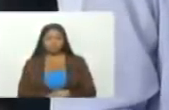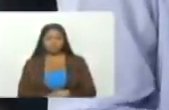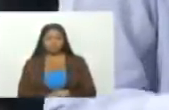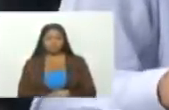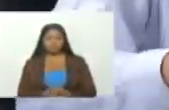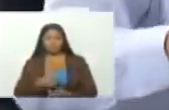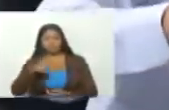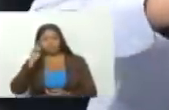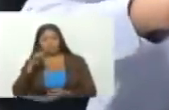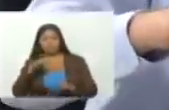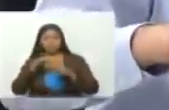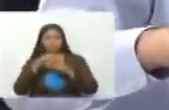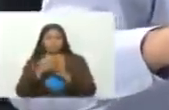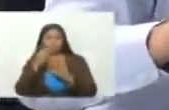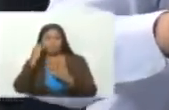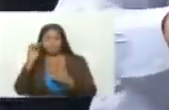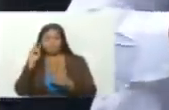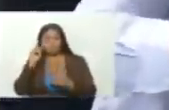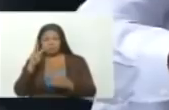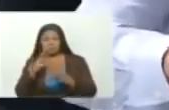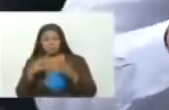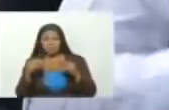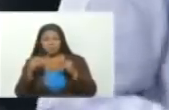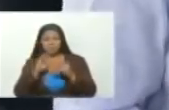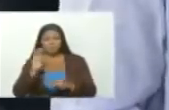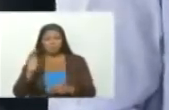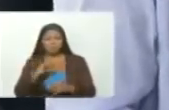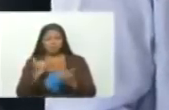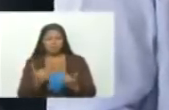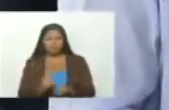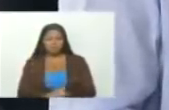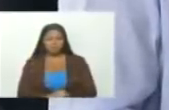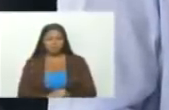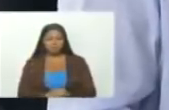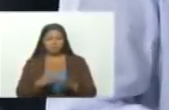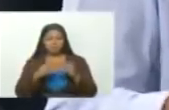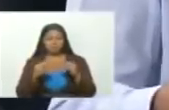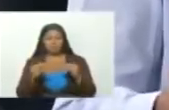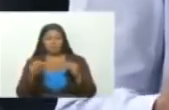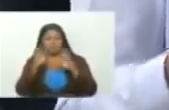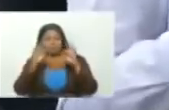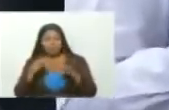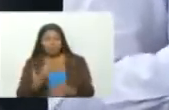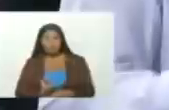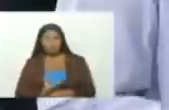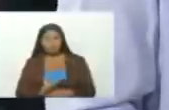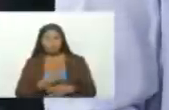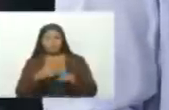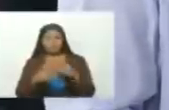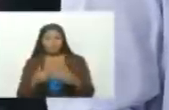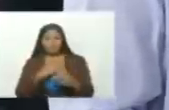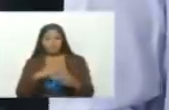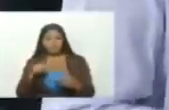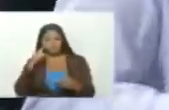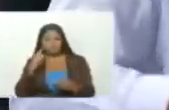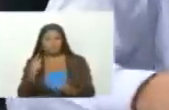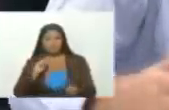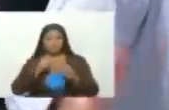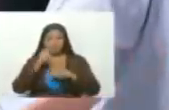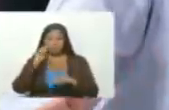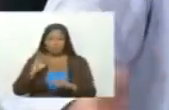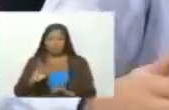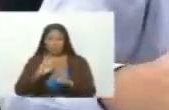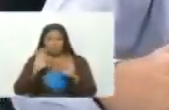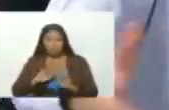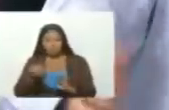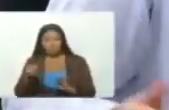una situación que no se presenta en todo el país, pero por parte de algunas alcaldías y que al final se revierte contra ellos mismos, porque las